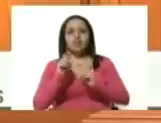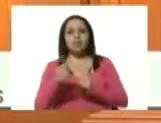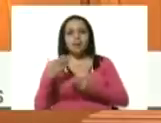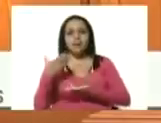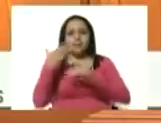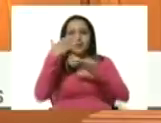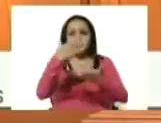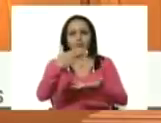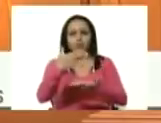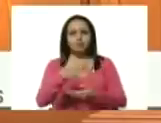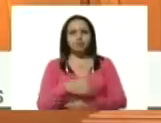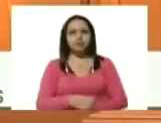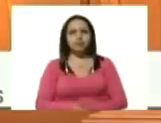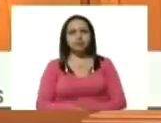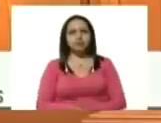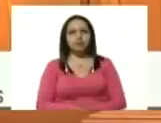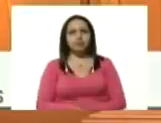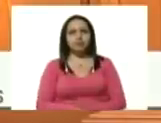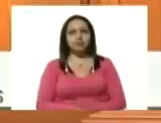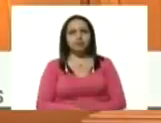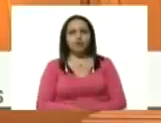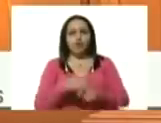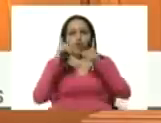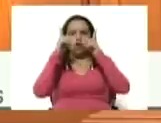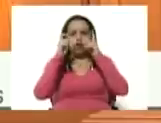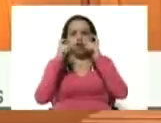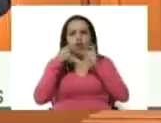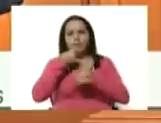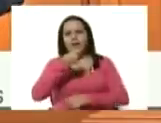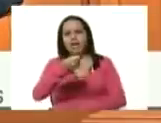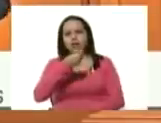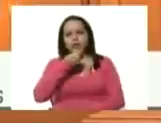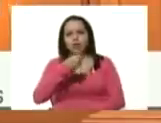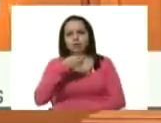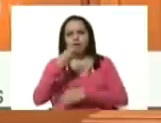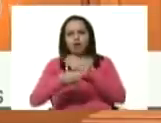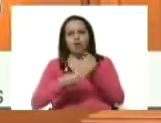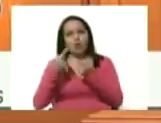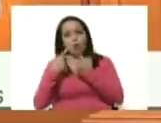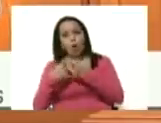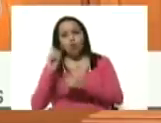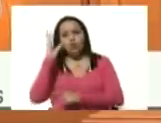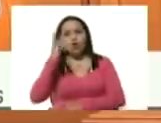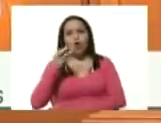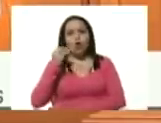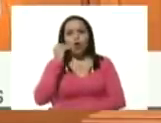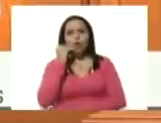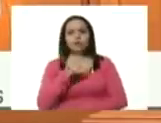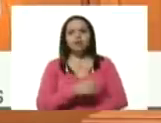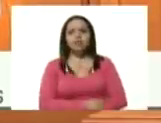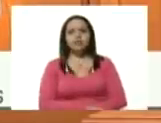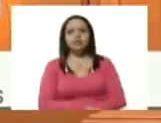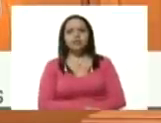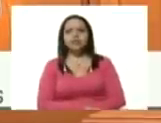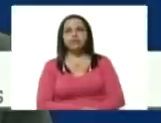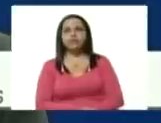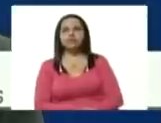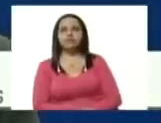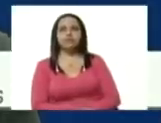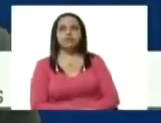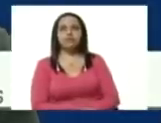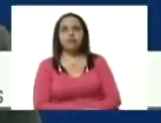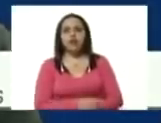premio Mención Fotoperiodismo lo recibió otro joven, José Gregorio Terán,